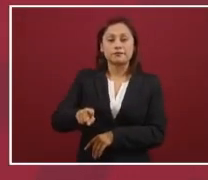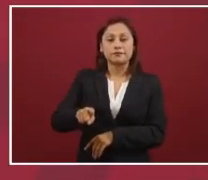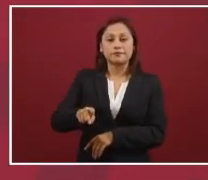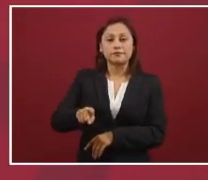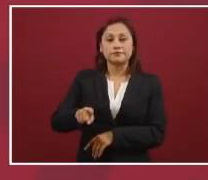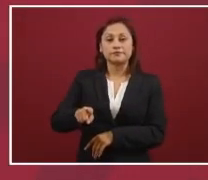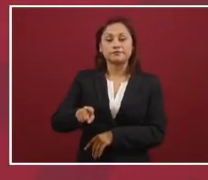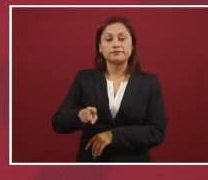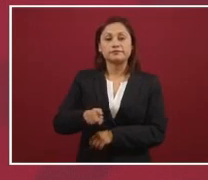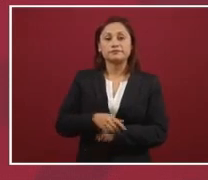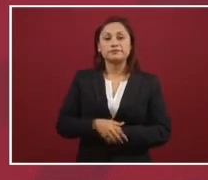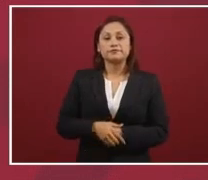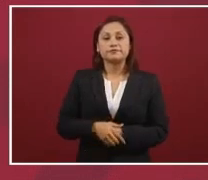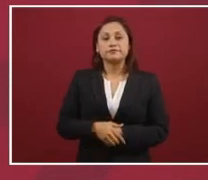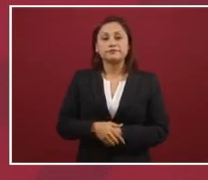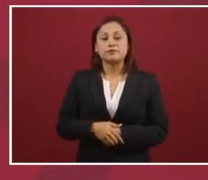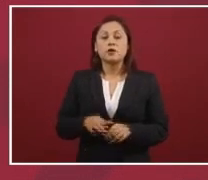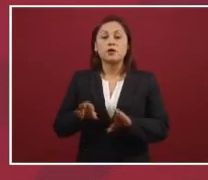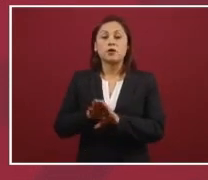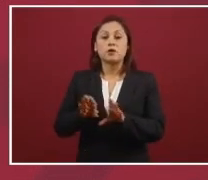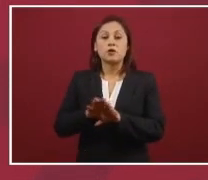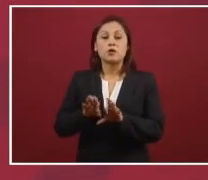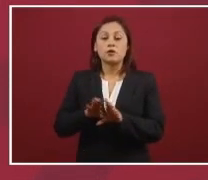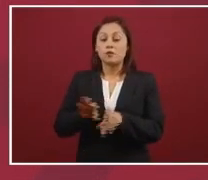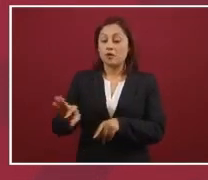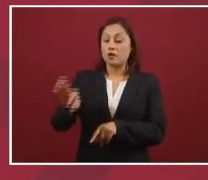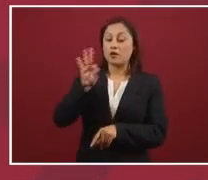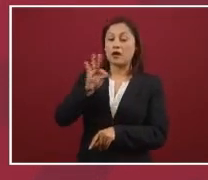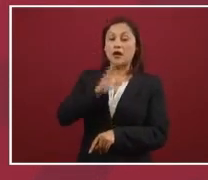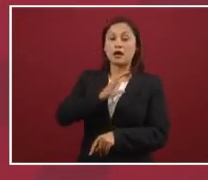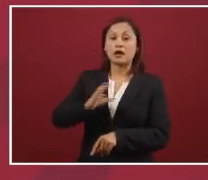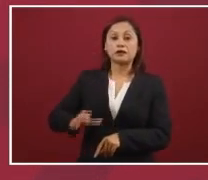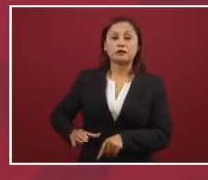a partidos y candidatos sin haber cumplido